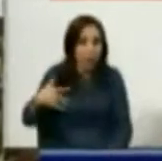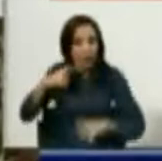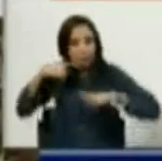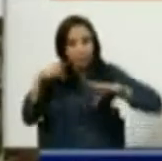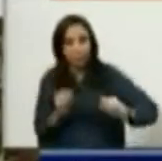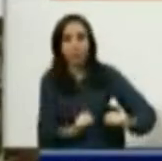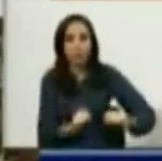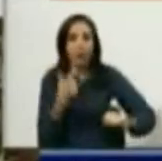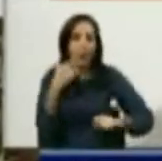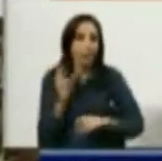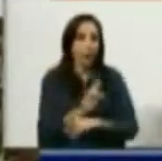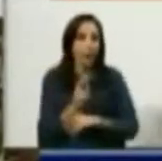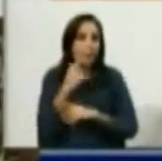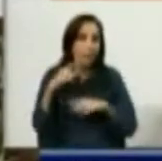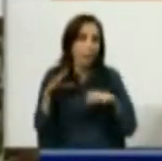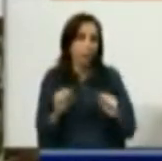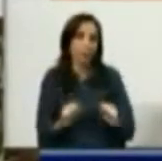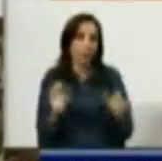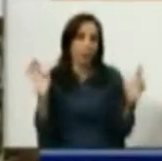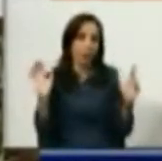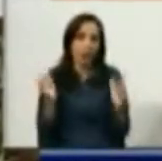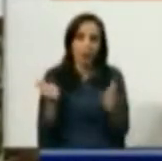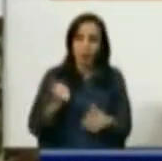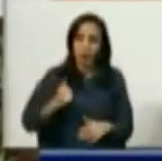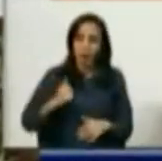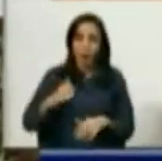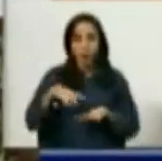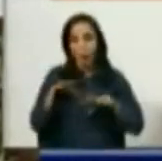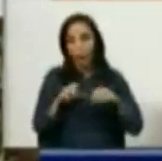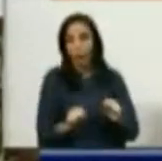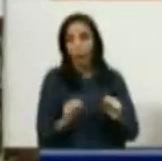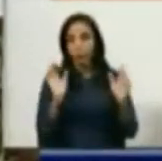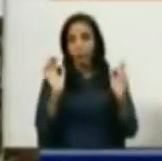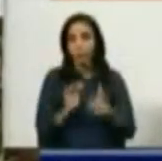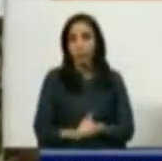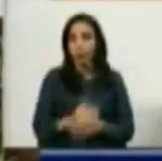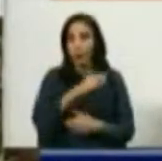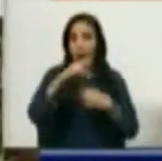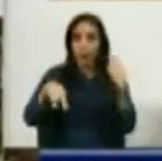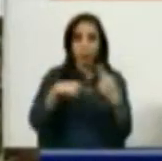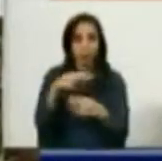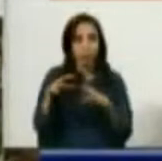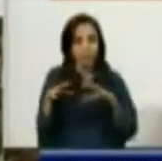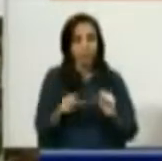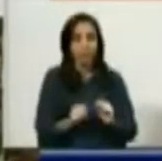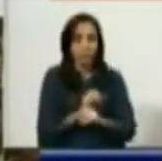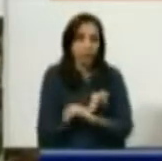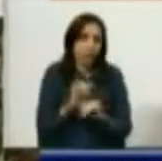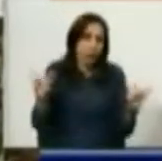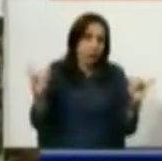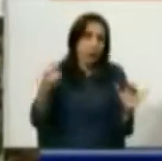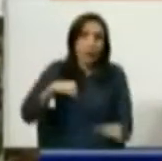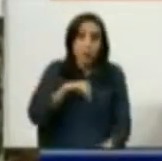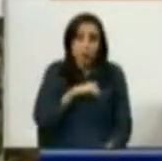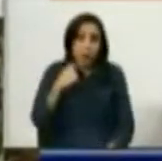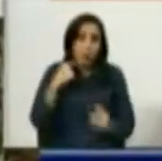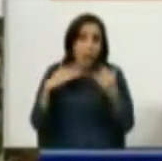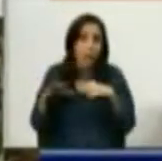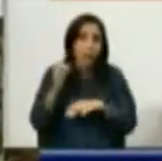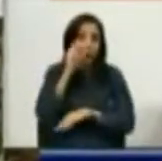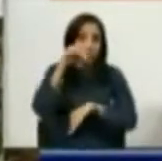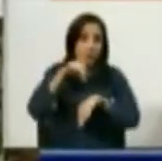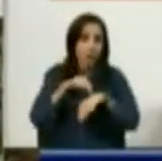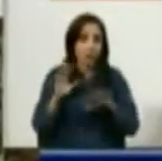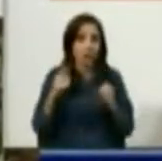poder van a ser todo lo que tengan que hacer para echar por tierra la Revolución bolivariana y nosotros perdimos la asamblea